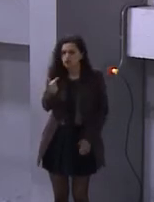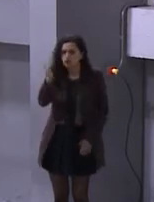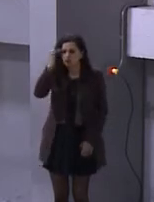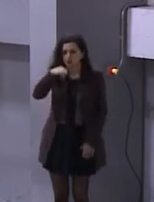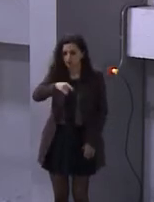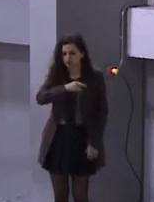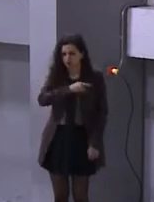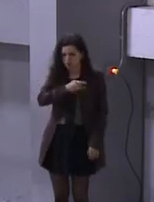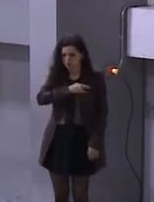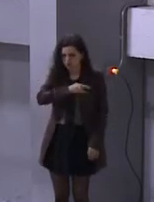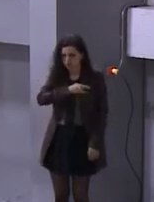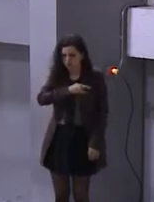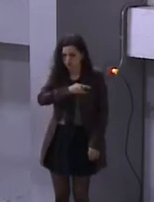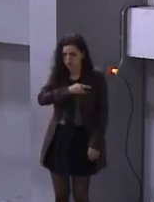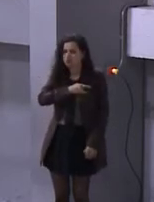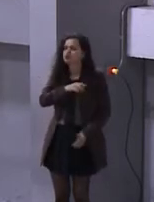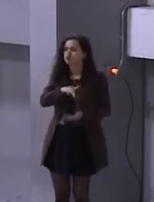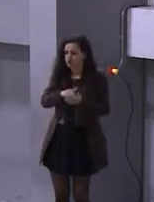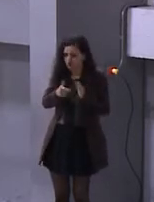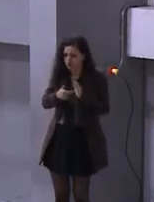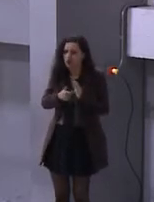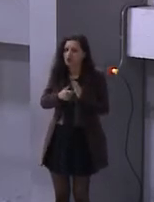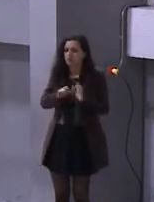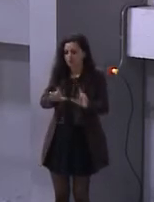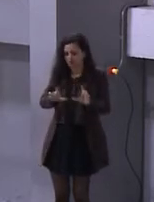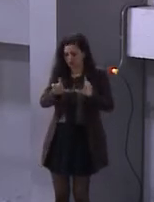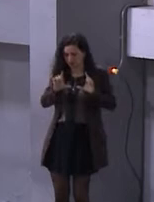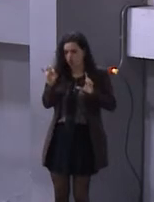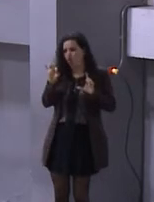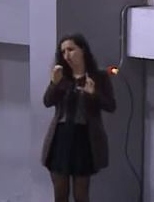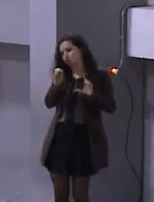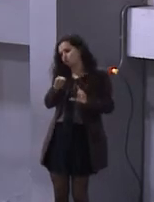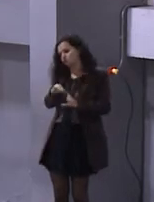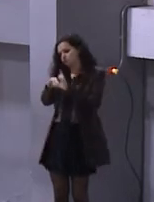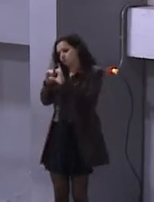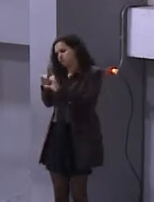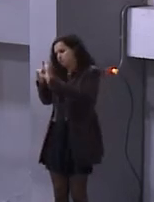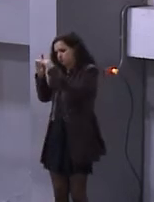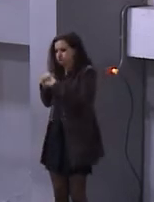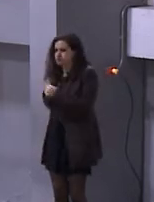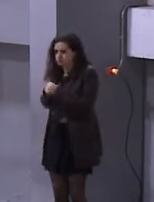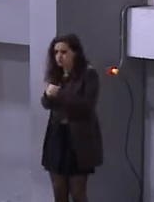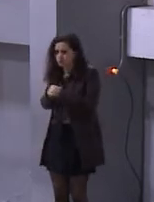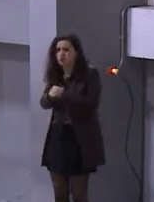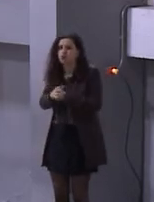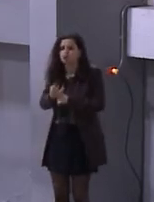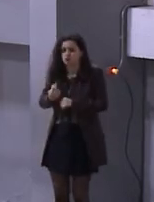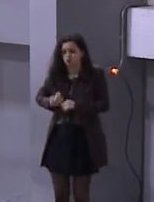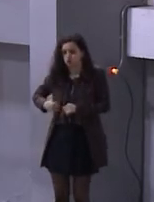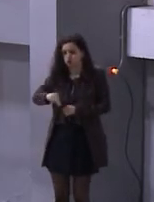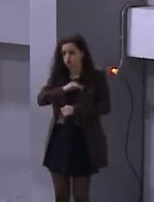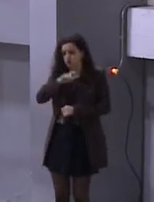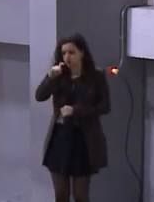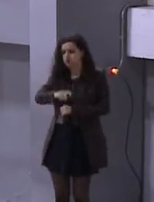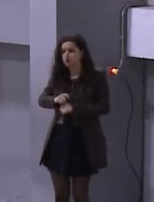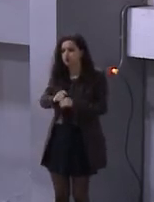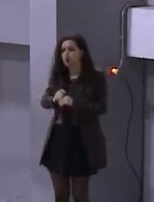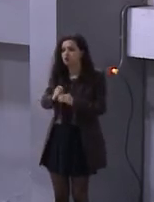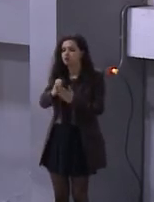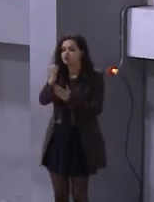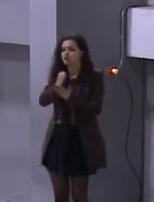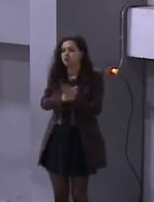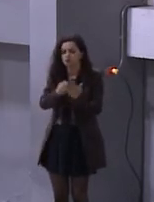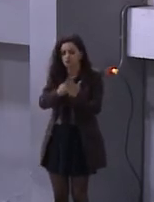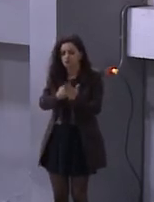universidades, es decir, los programas de pregrado o de posgrado. Nosotros teníamos que entregarle entonces una certificación a las